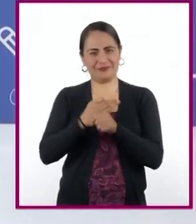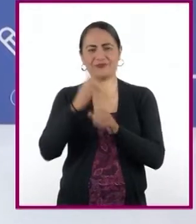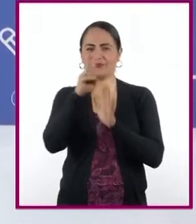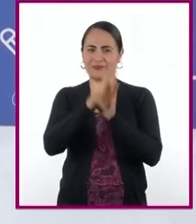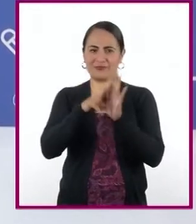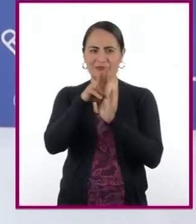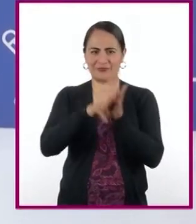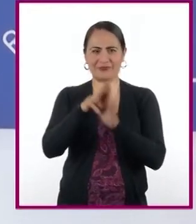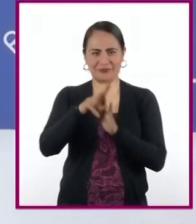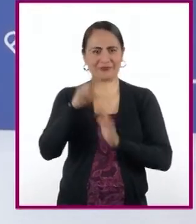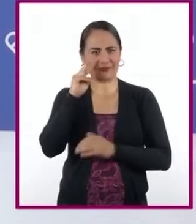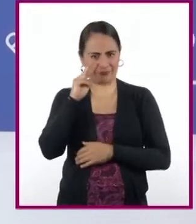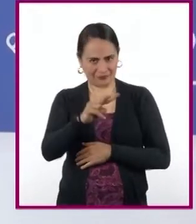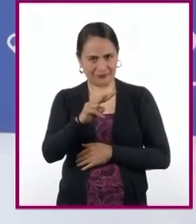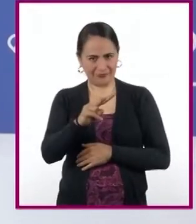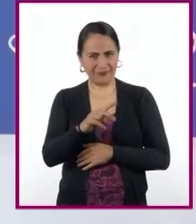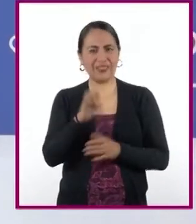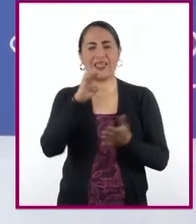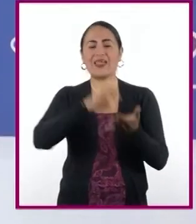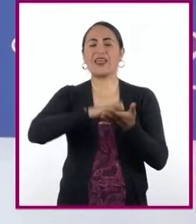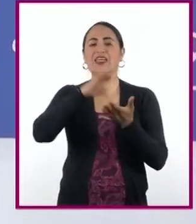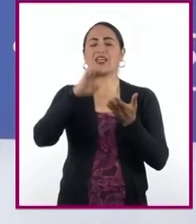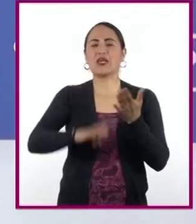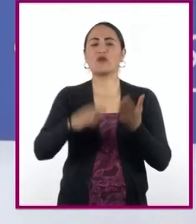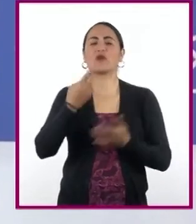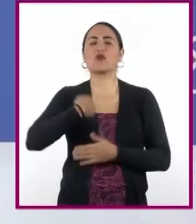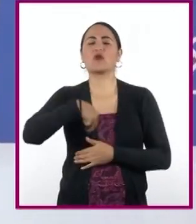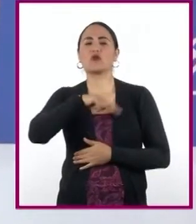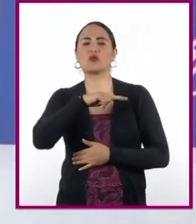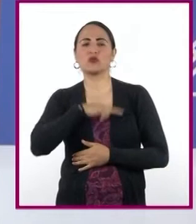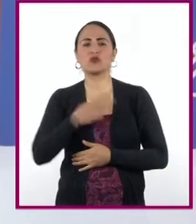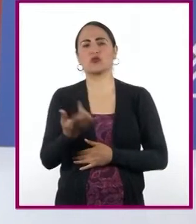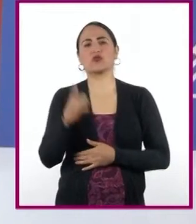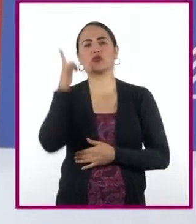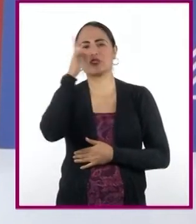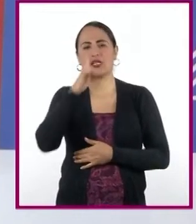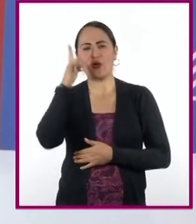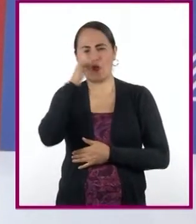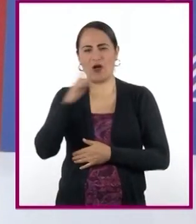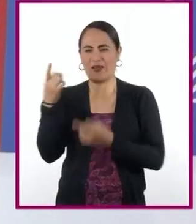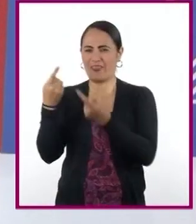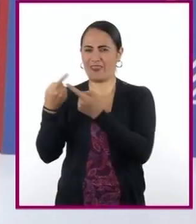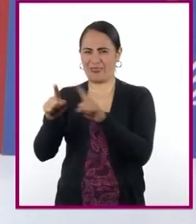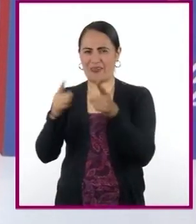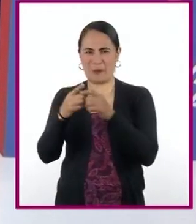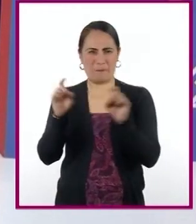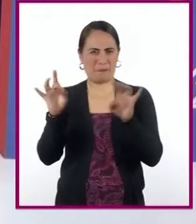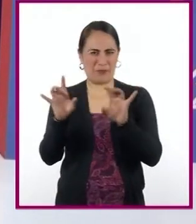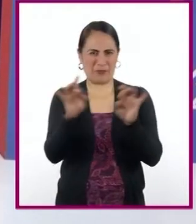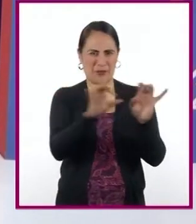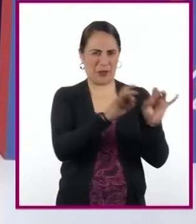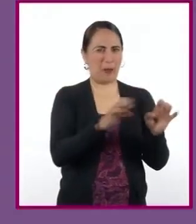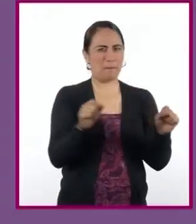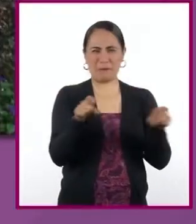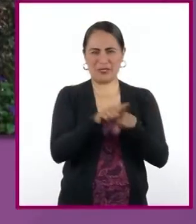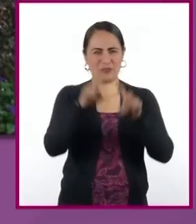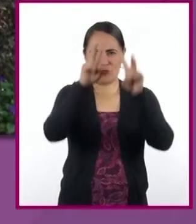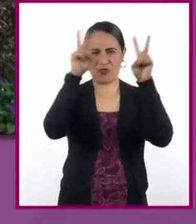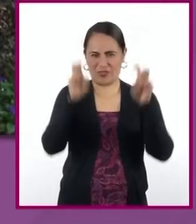siguiente video que muestra un ejemplo de cómo somos capaces de crear diferentes situaciones sobre un mismo tema.